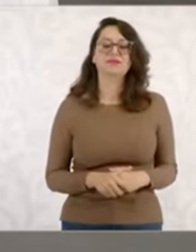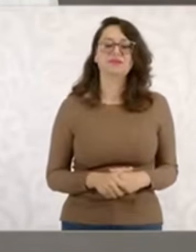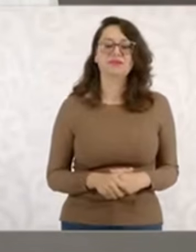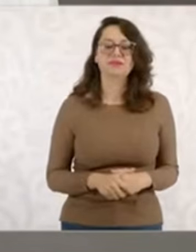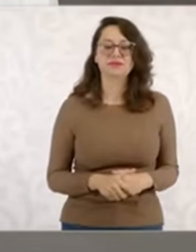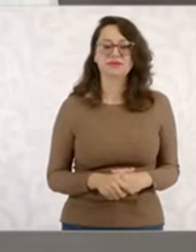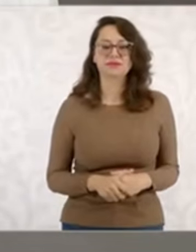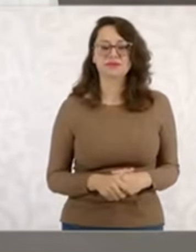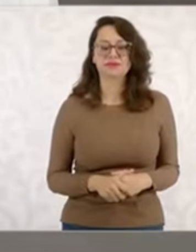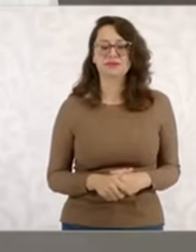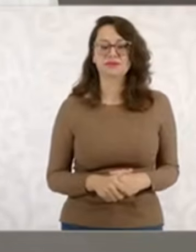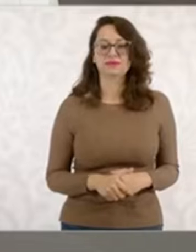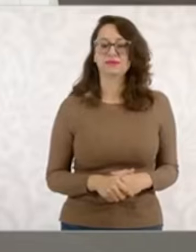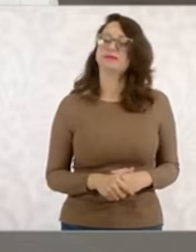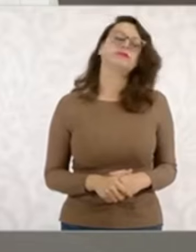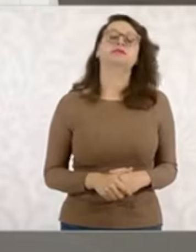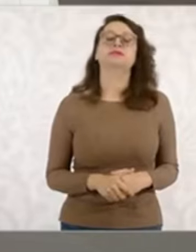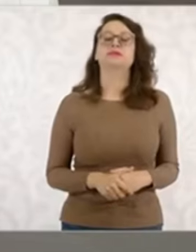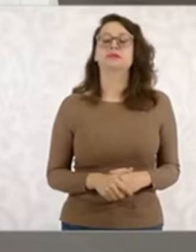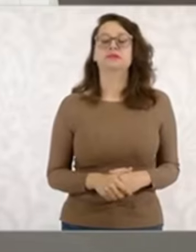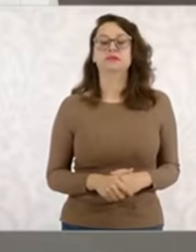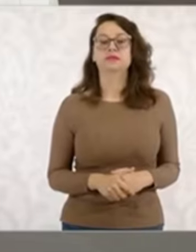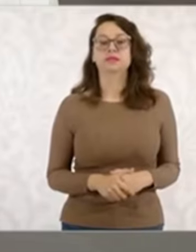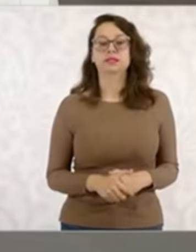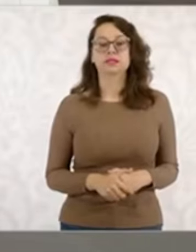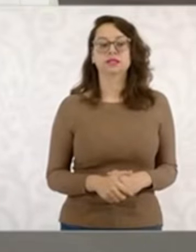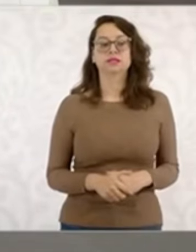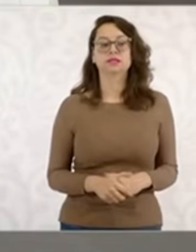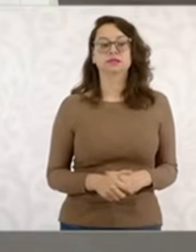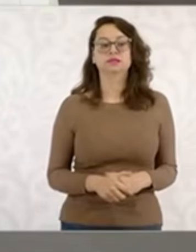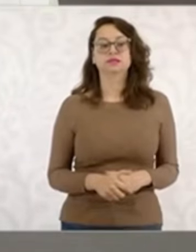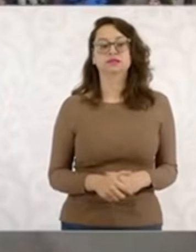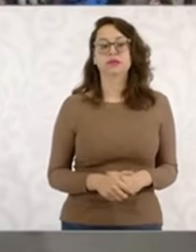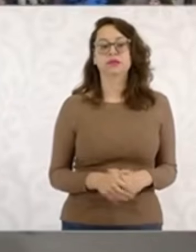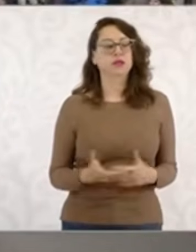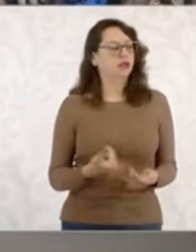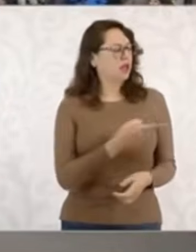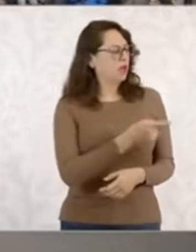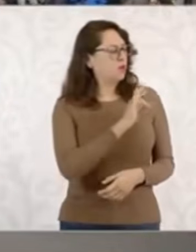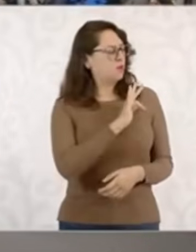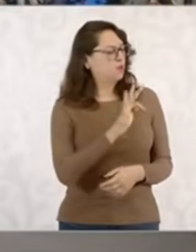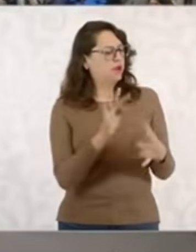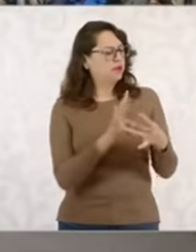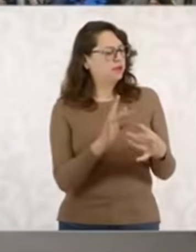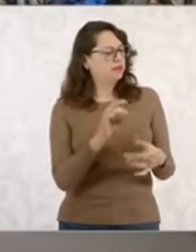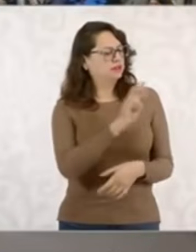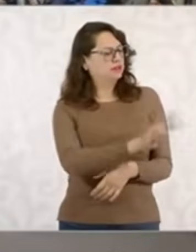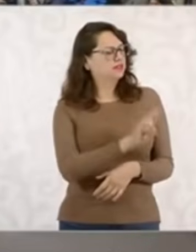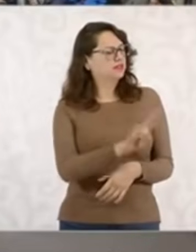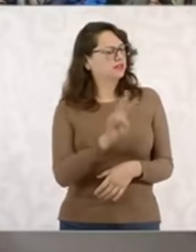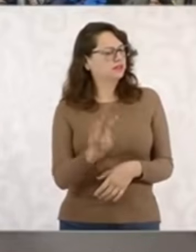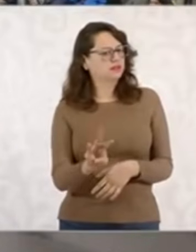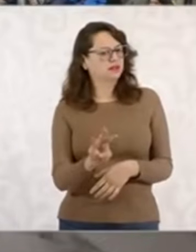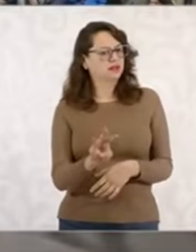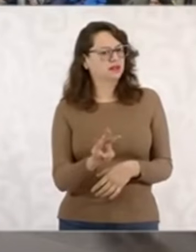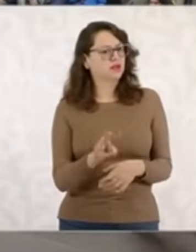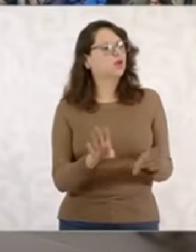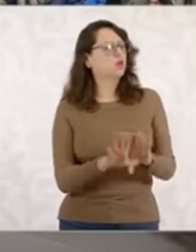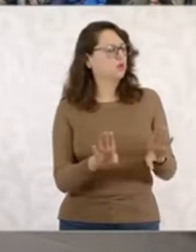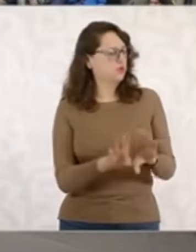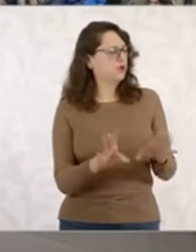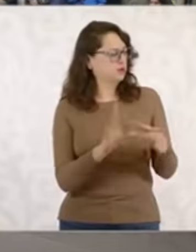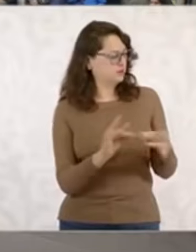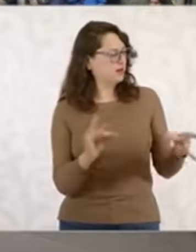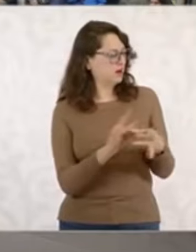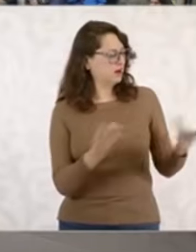Edna, ¿por qué no les dices la página de Vivienda para el Bienestar? Para que la conozcan. El portal de